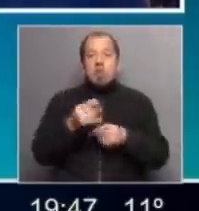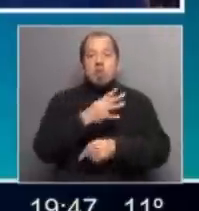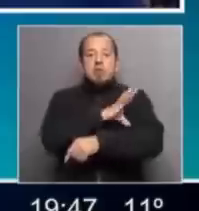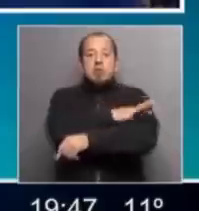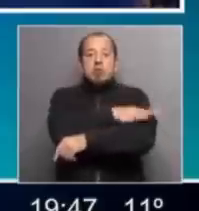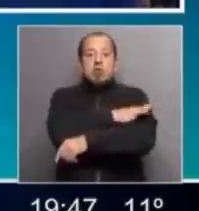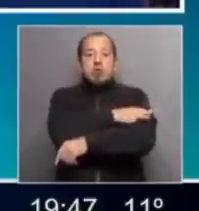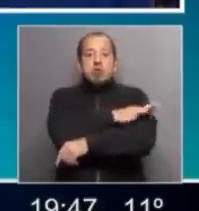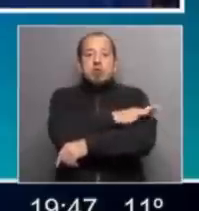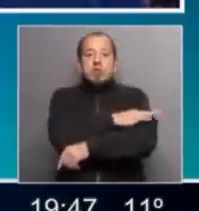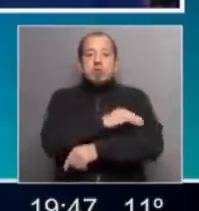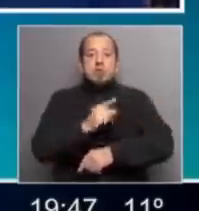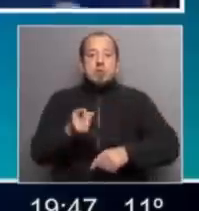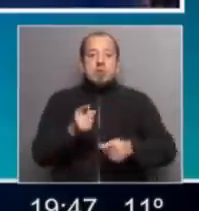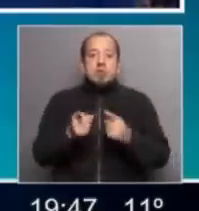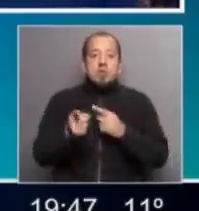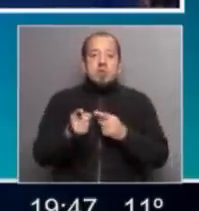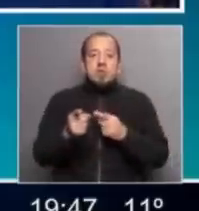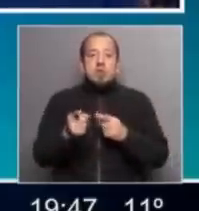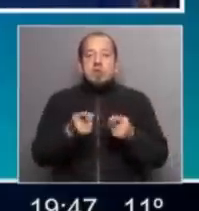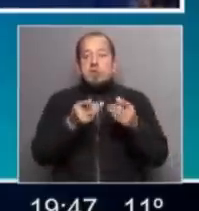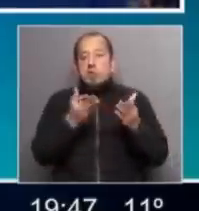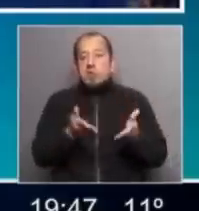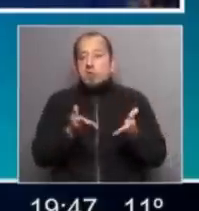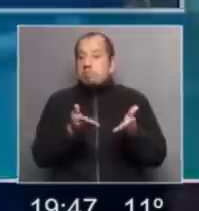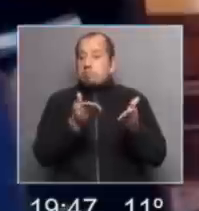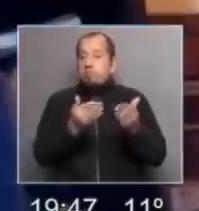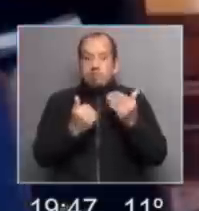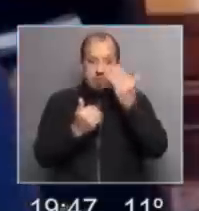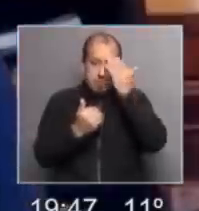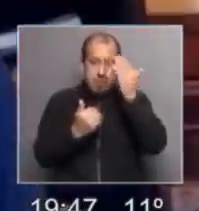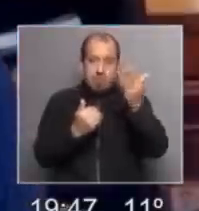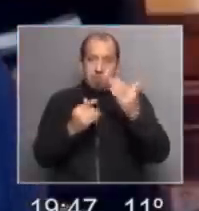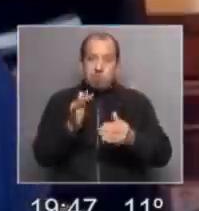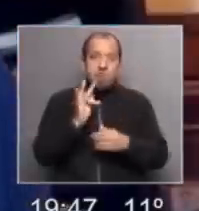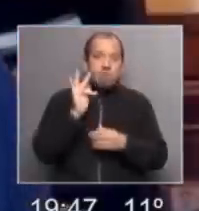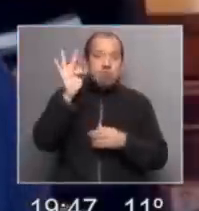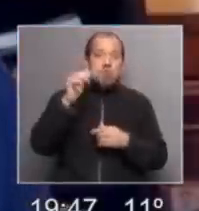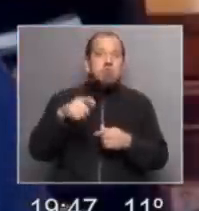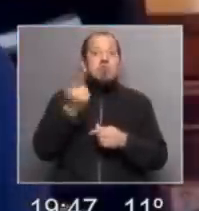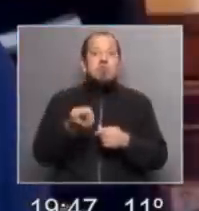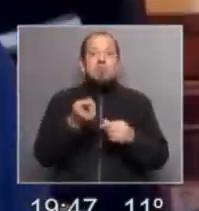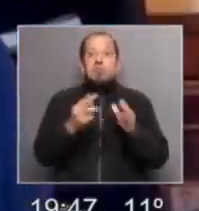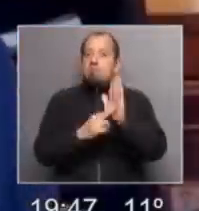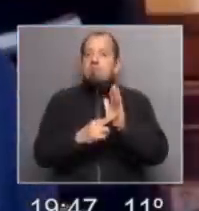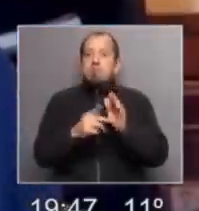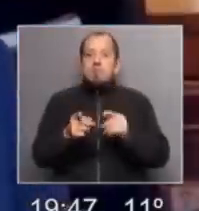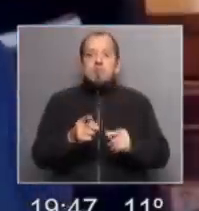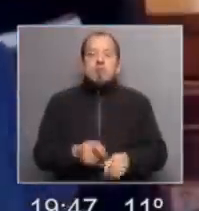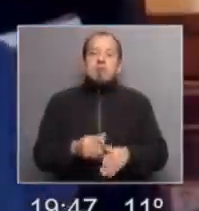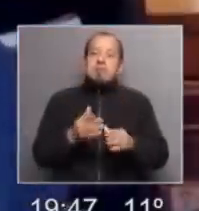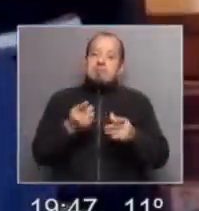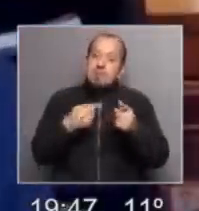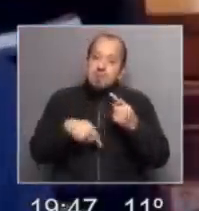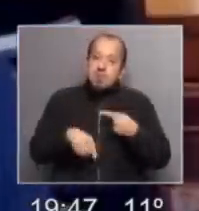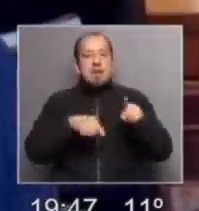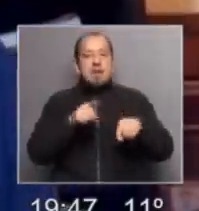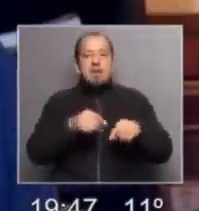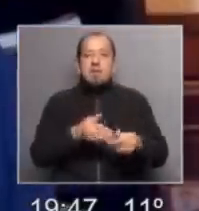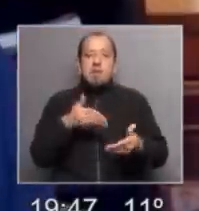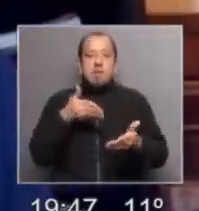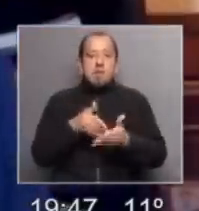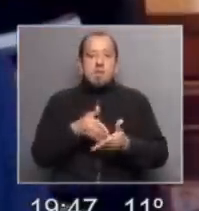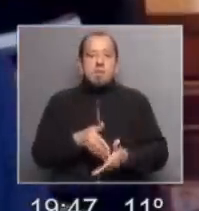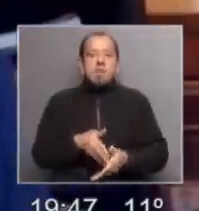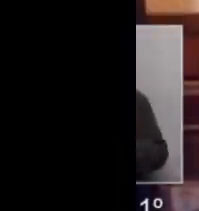Orsi. Yamandú Orsi es uno de los potenciales candidatos que tiene el Frente Amplio para la próxima elección. Y bueno, dificultarle la gestión